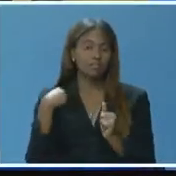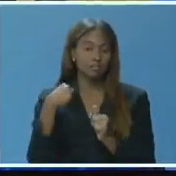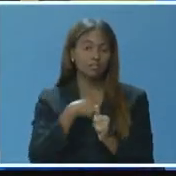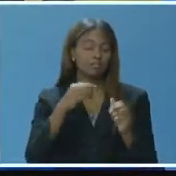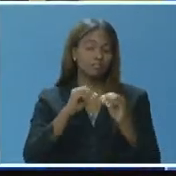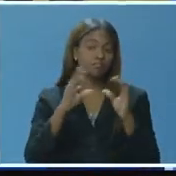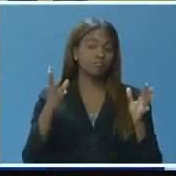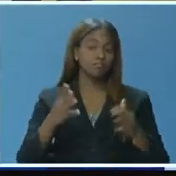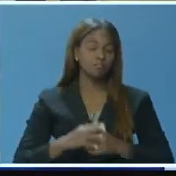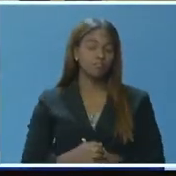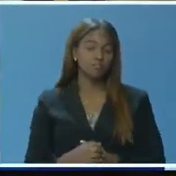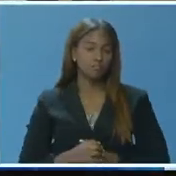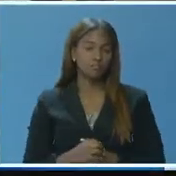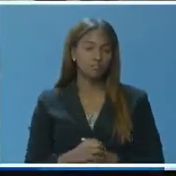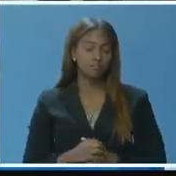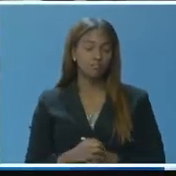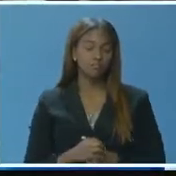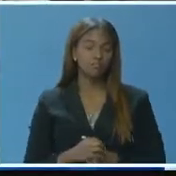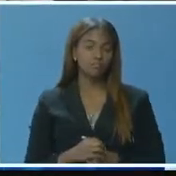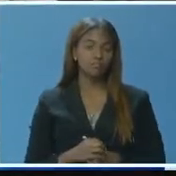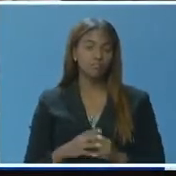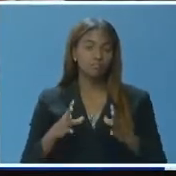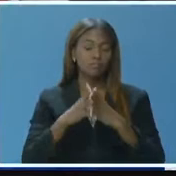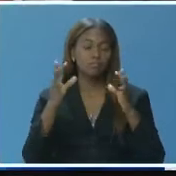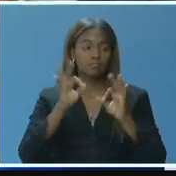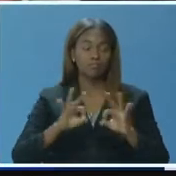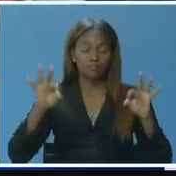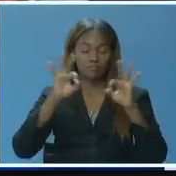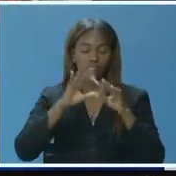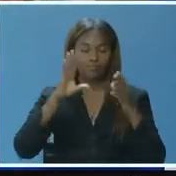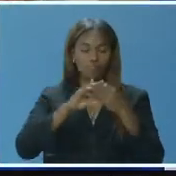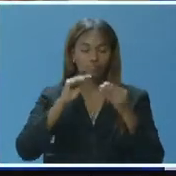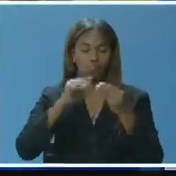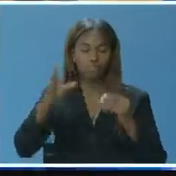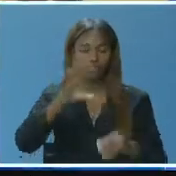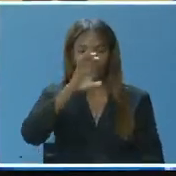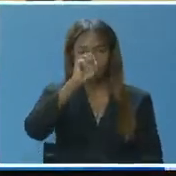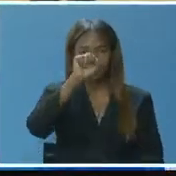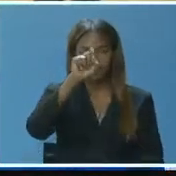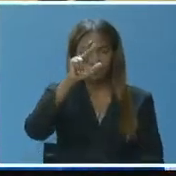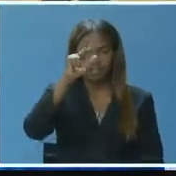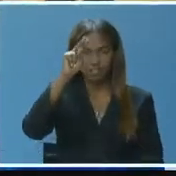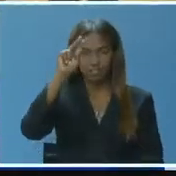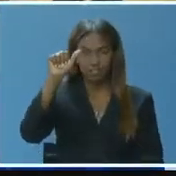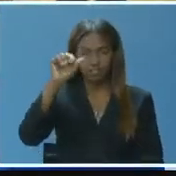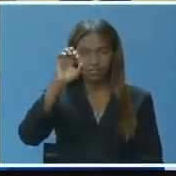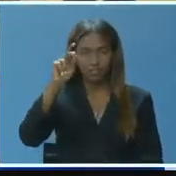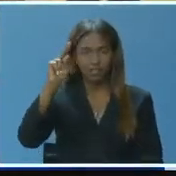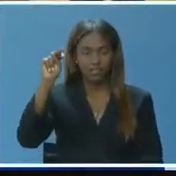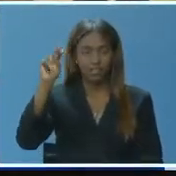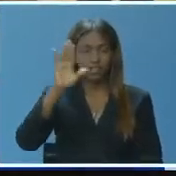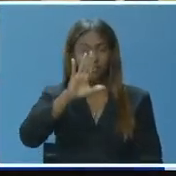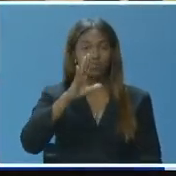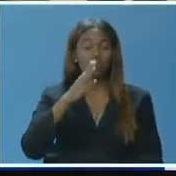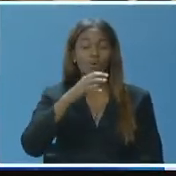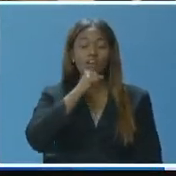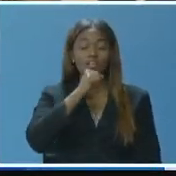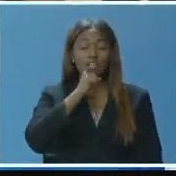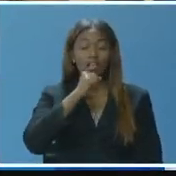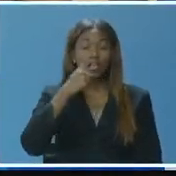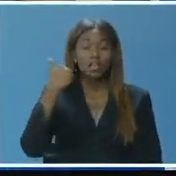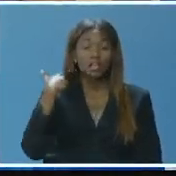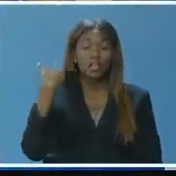Claro. Bueno, muy interesantes las palabras de Cesarina Capellán, muy madura para su edad, solamente